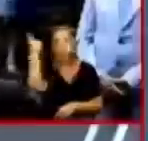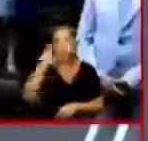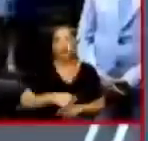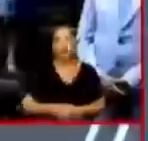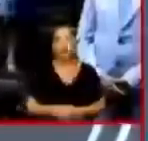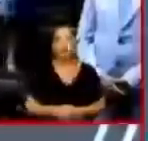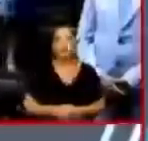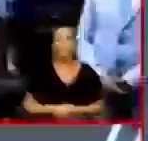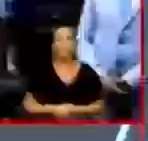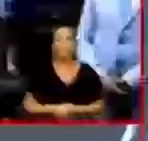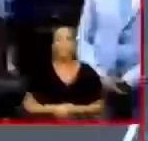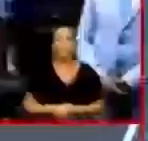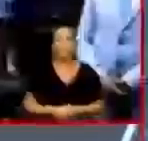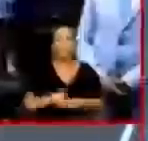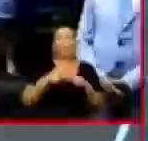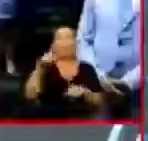cortaron